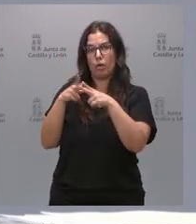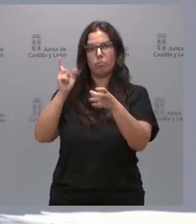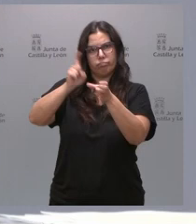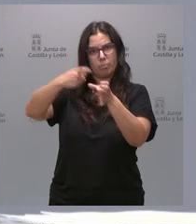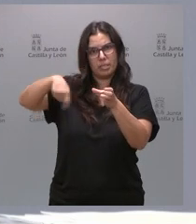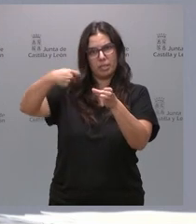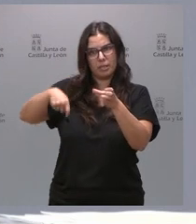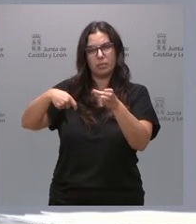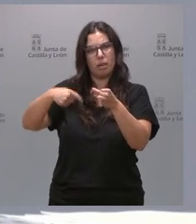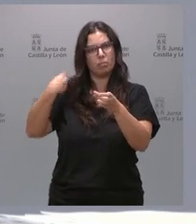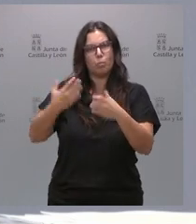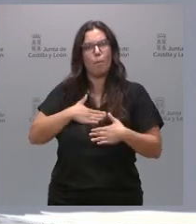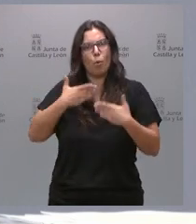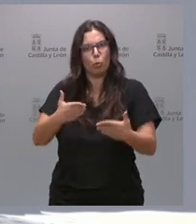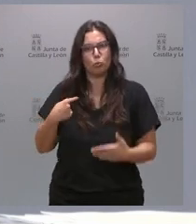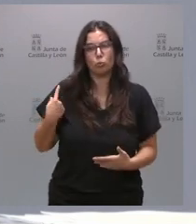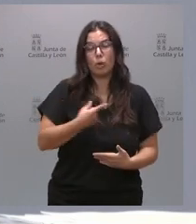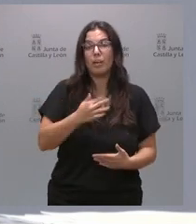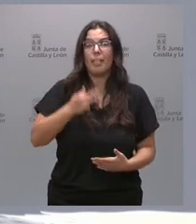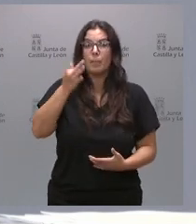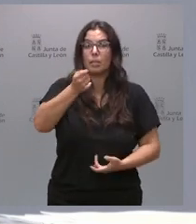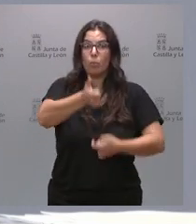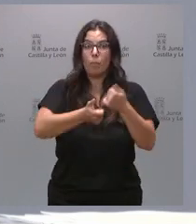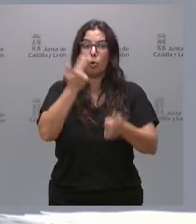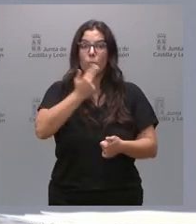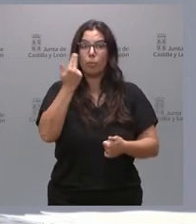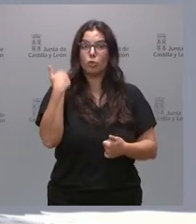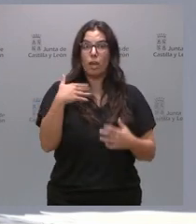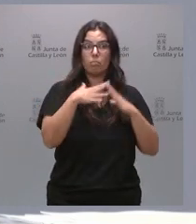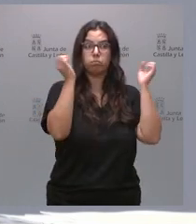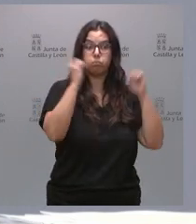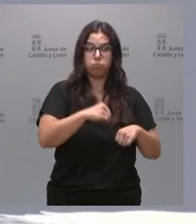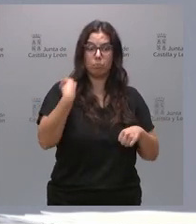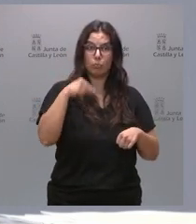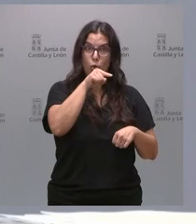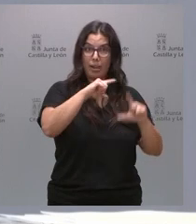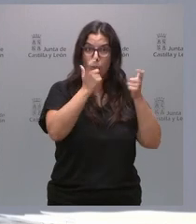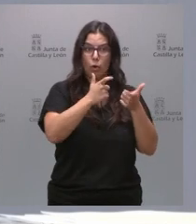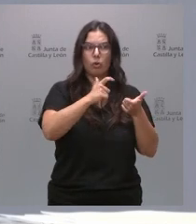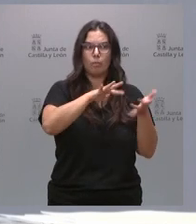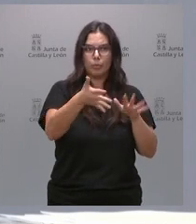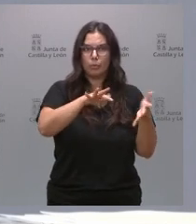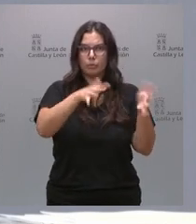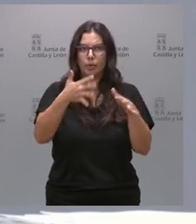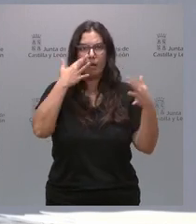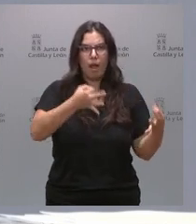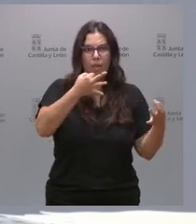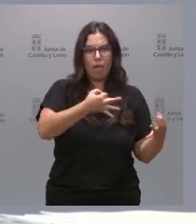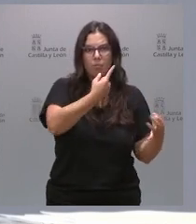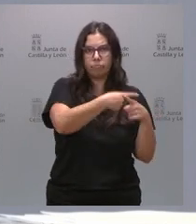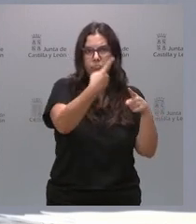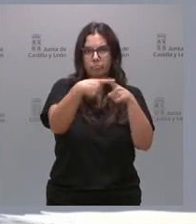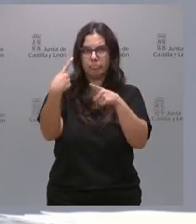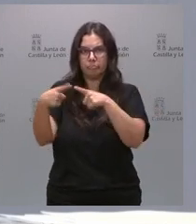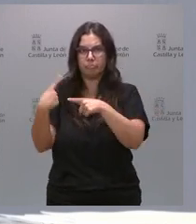de Castilla y león y tengo que decirles que vamos cumpliendo poco a poco los compromisos que asumimos en aquella reunión se acordó